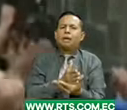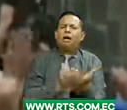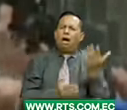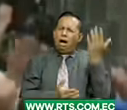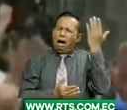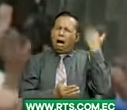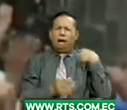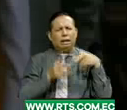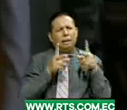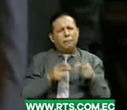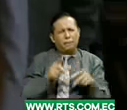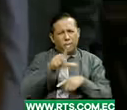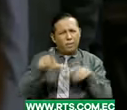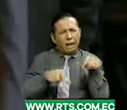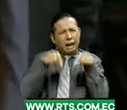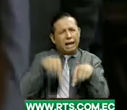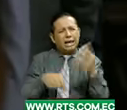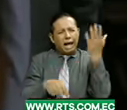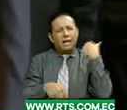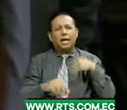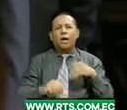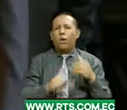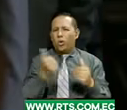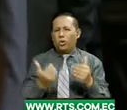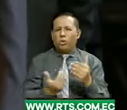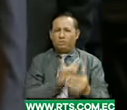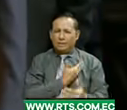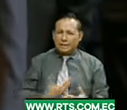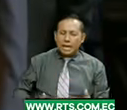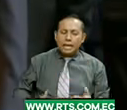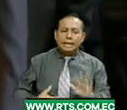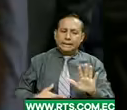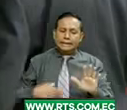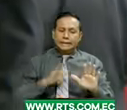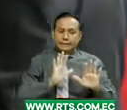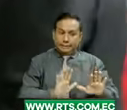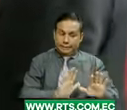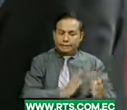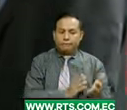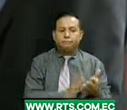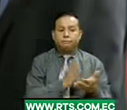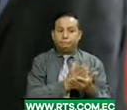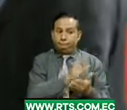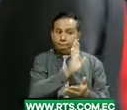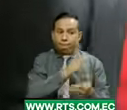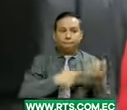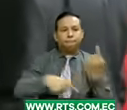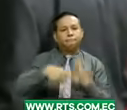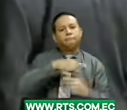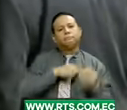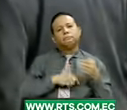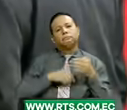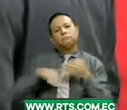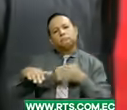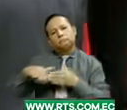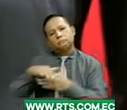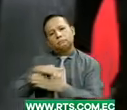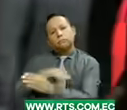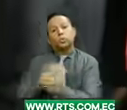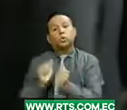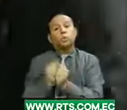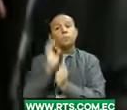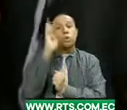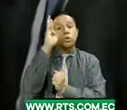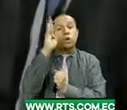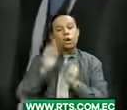muchos presidentes, Lasso sabía que tenía un compromiso al interior de Carondelet. Es en ese instante que, acompañado de su esposa, decidió